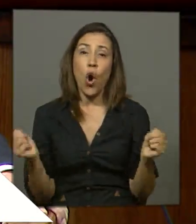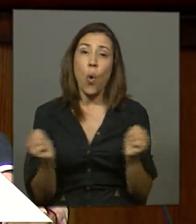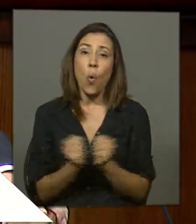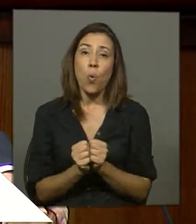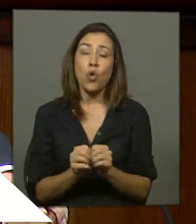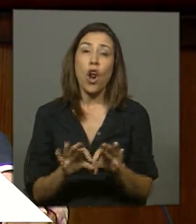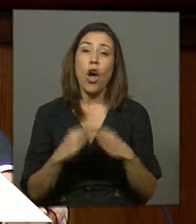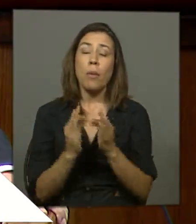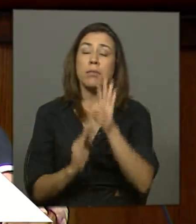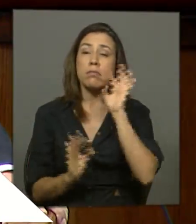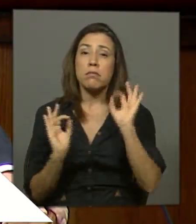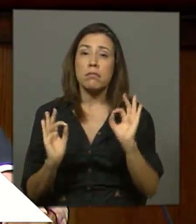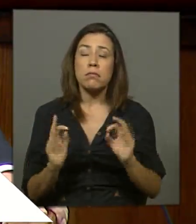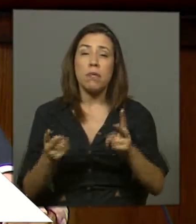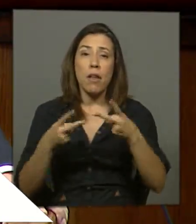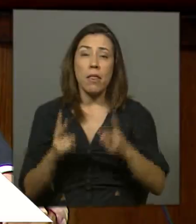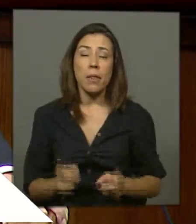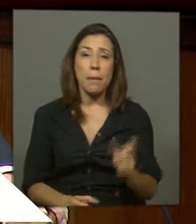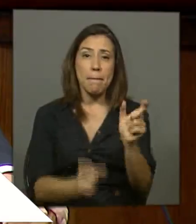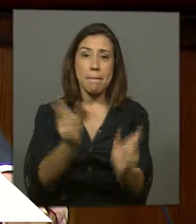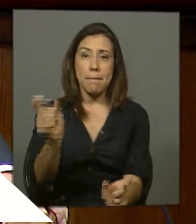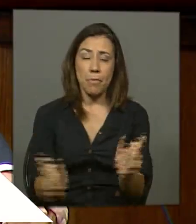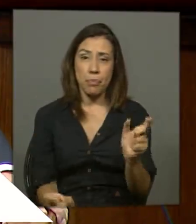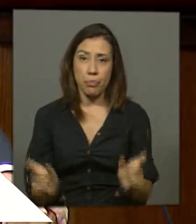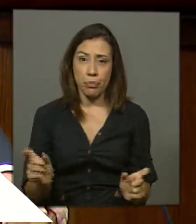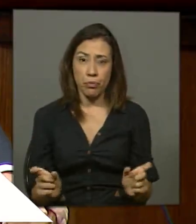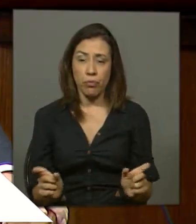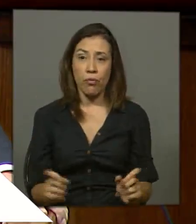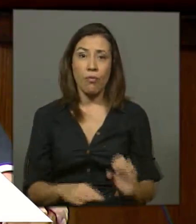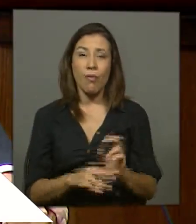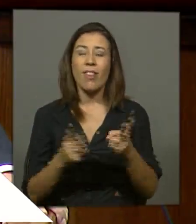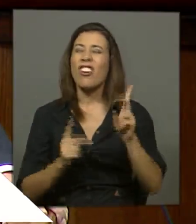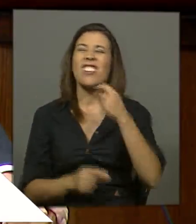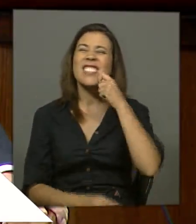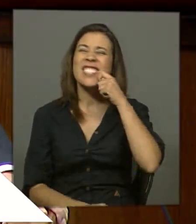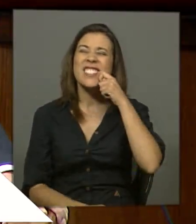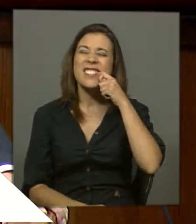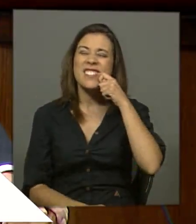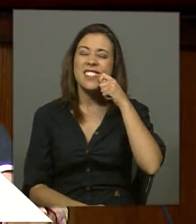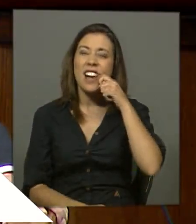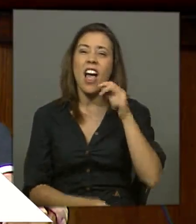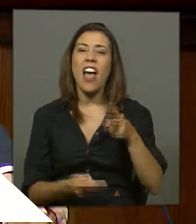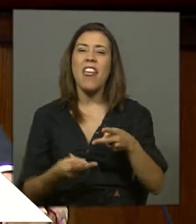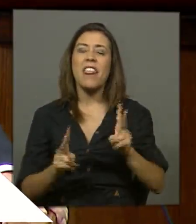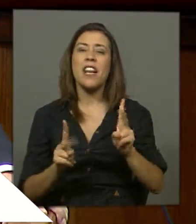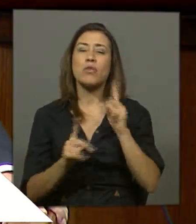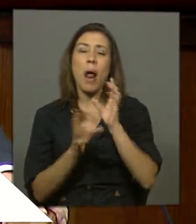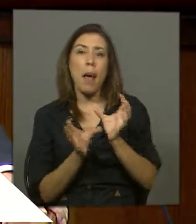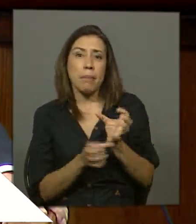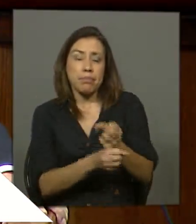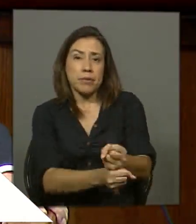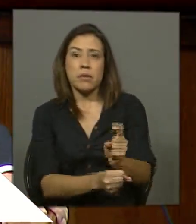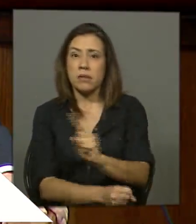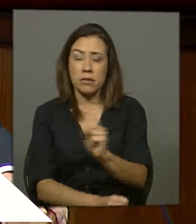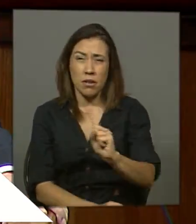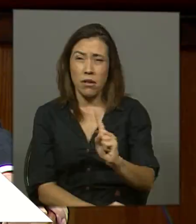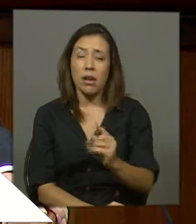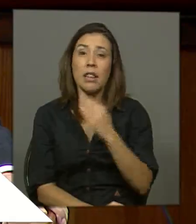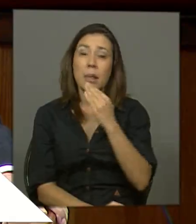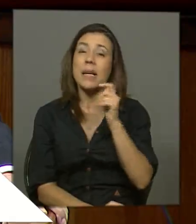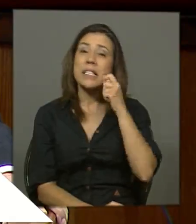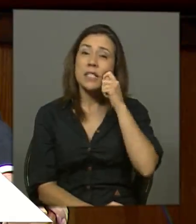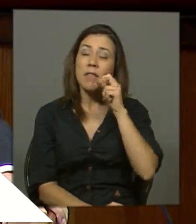con la plena vigencia de los derechos de las personas estado de derecho no significa derecho a reprimir estado de derecho también